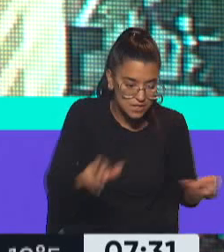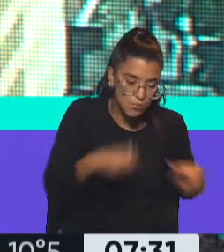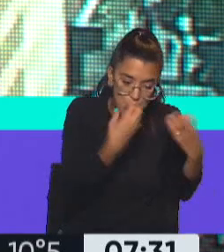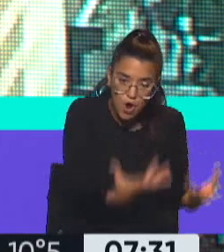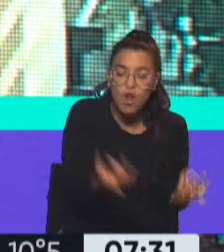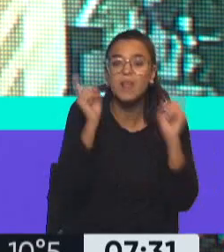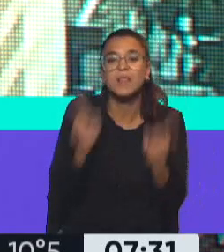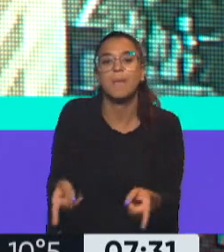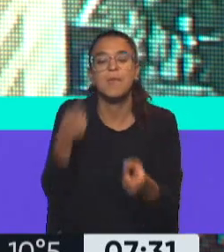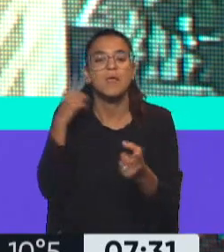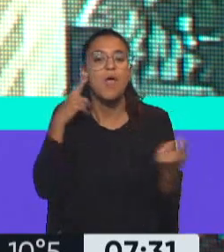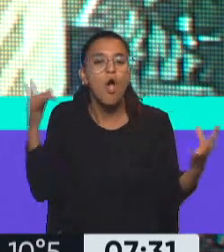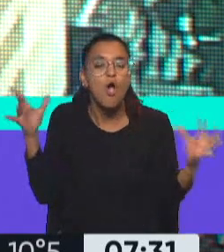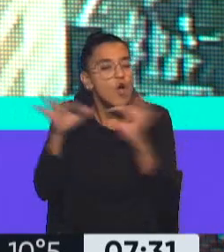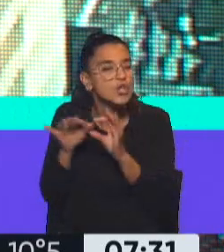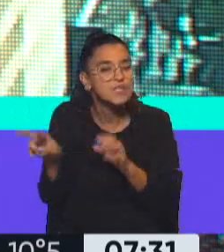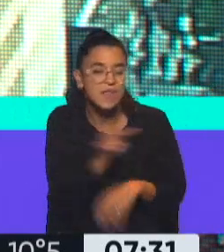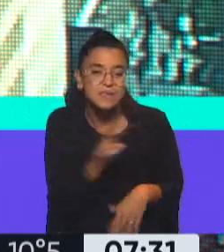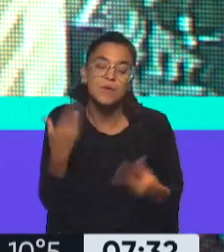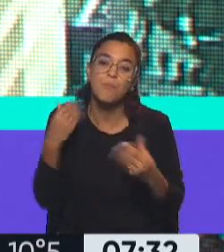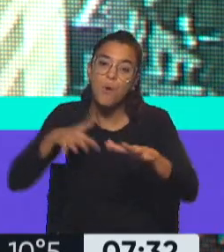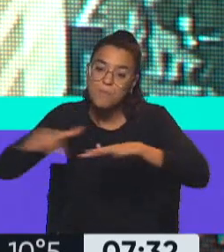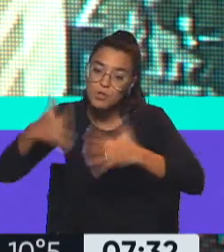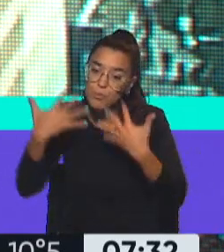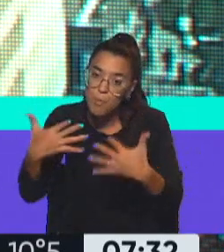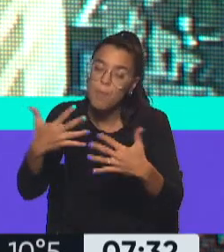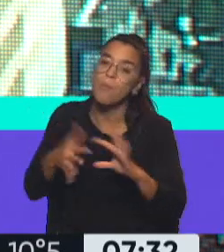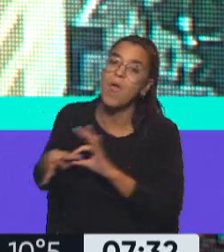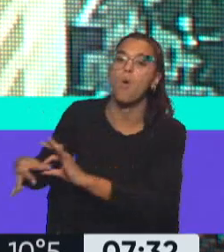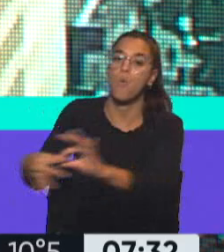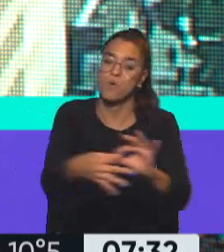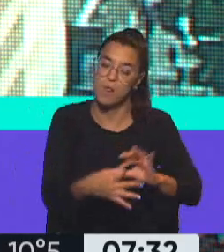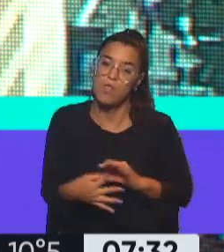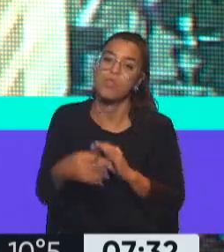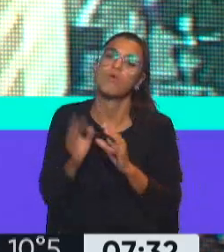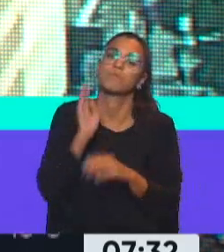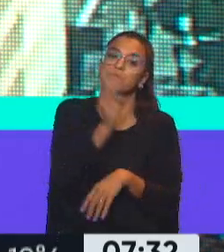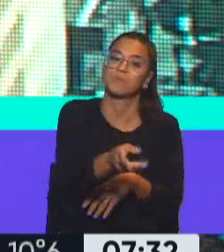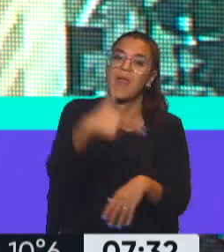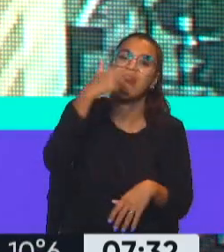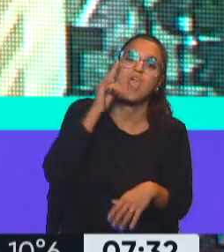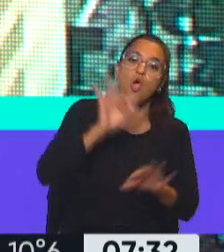otro lado, la coincidencia es que es necesario que los movimientos populares estén unidos para enfrentar al neoliberalismo y a las derechas.